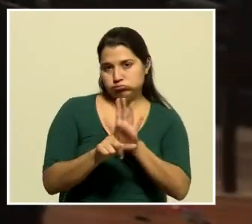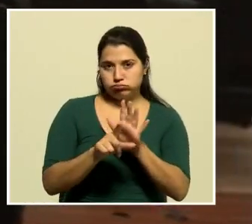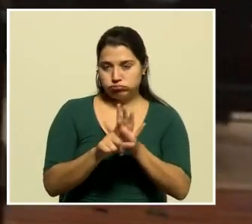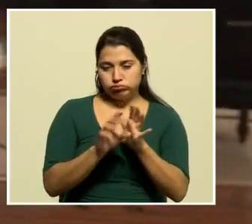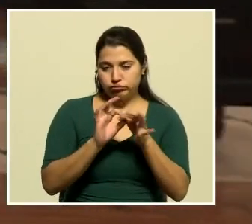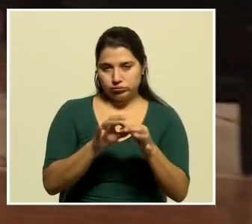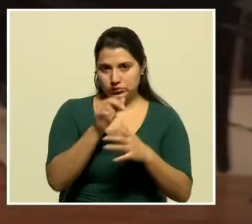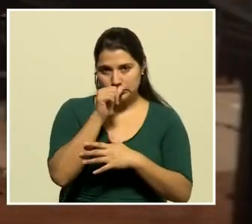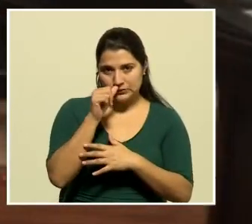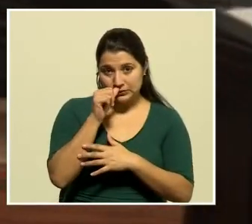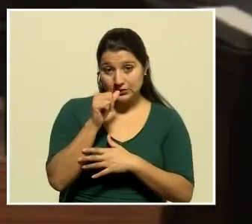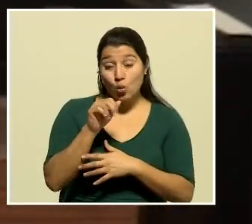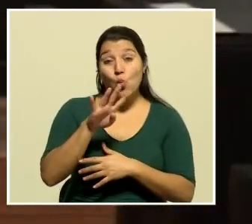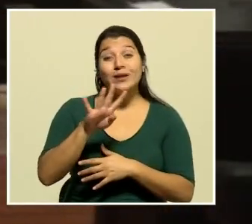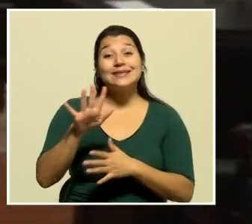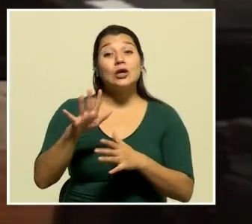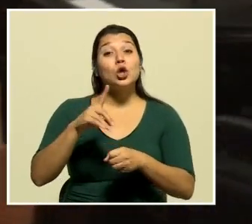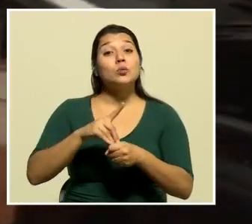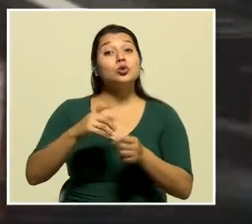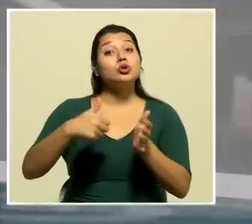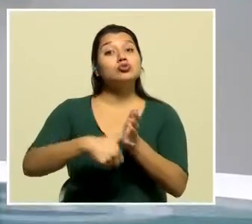de 45 diputados.